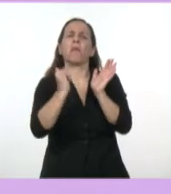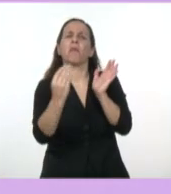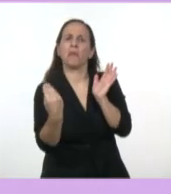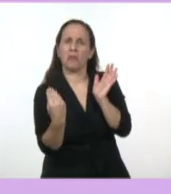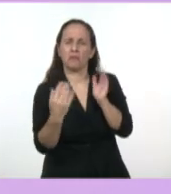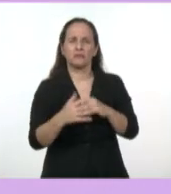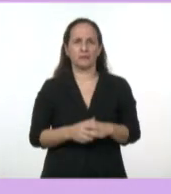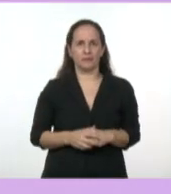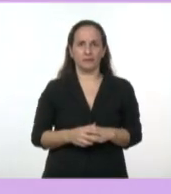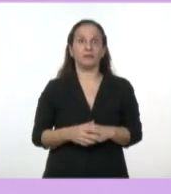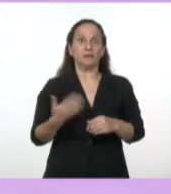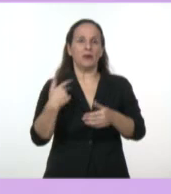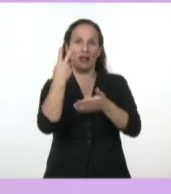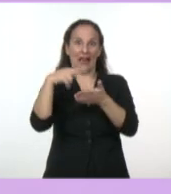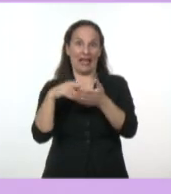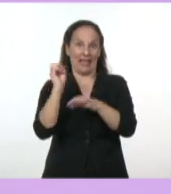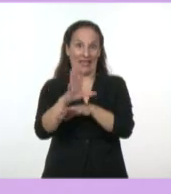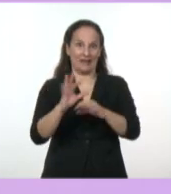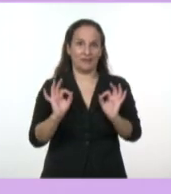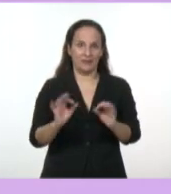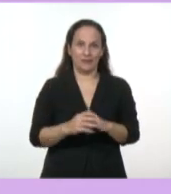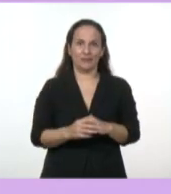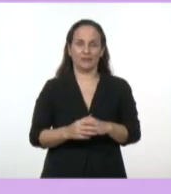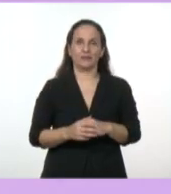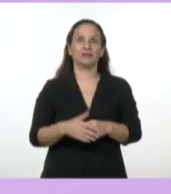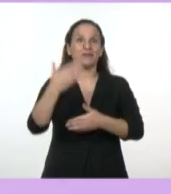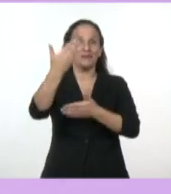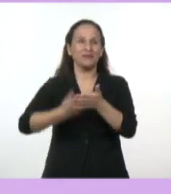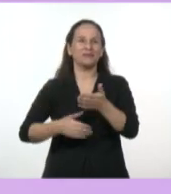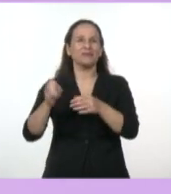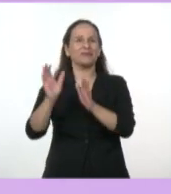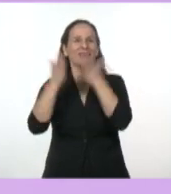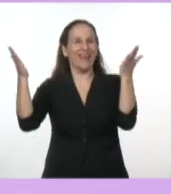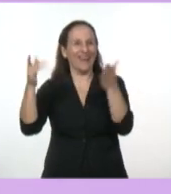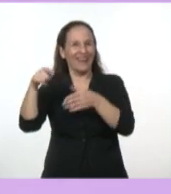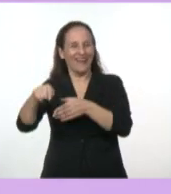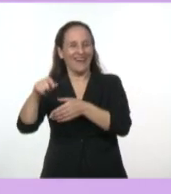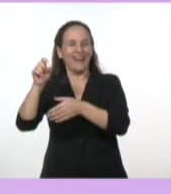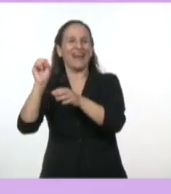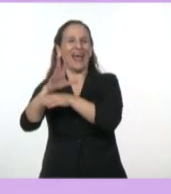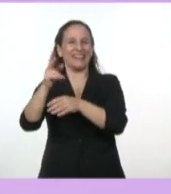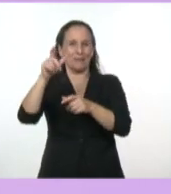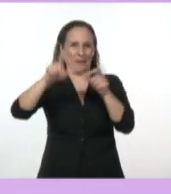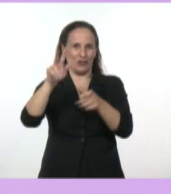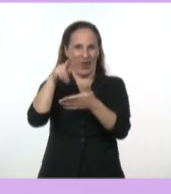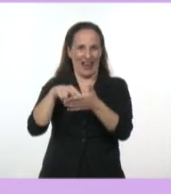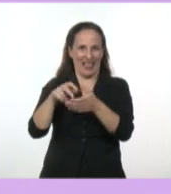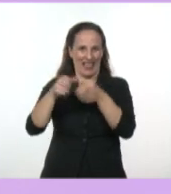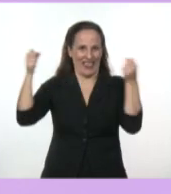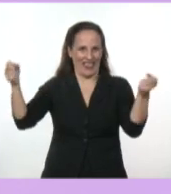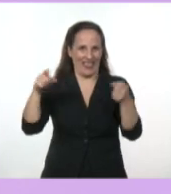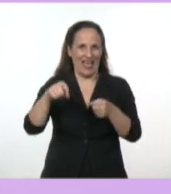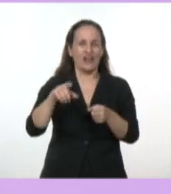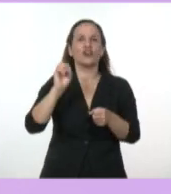Buenísimo. Bueno, lo vamos a leer. Dale, vamos con la lectura. Es una carta de lectores. Sí. Escrita para un diario